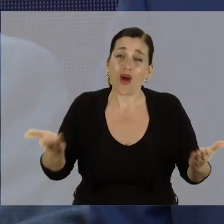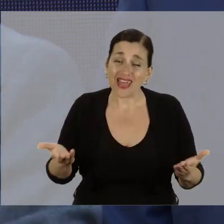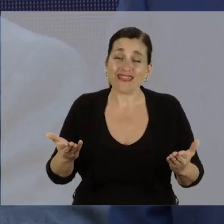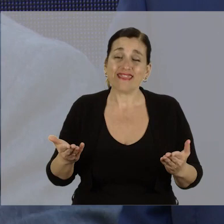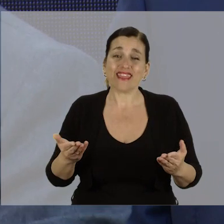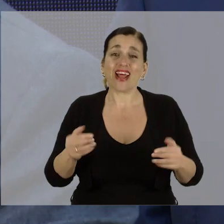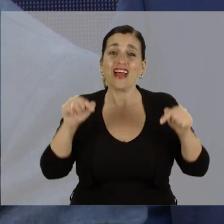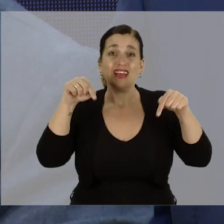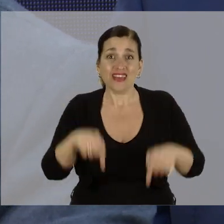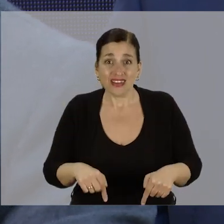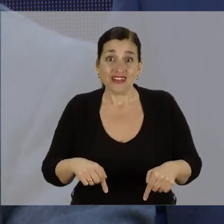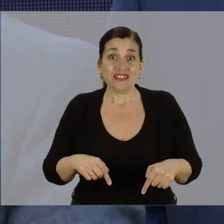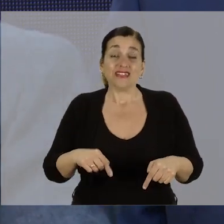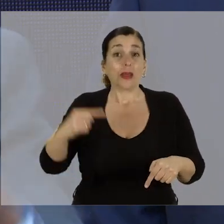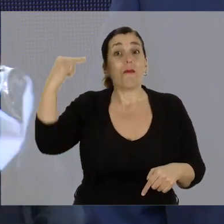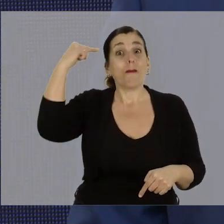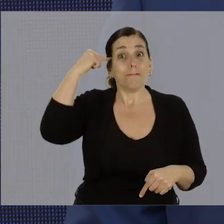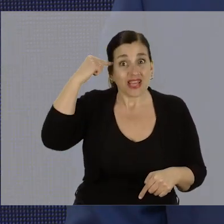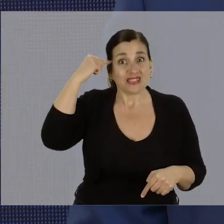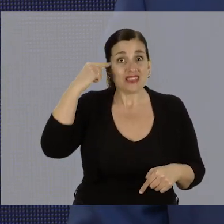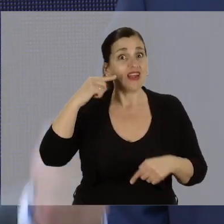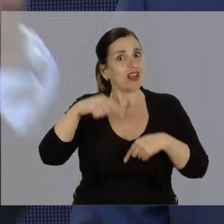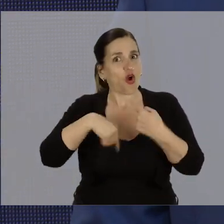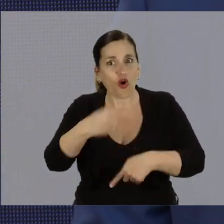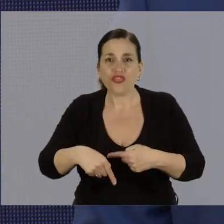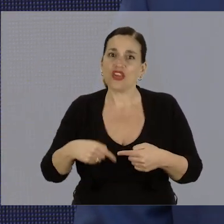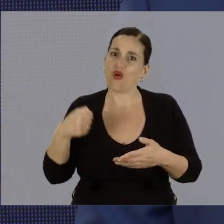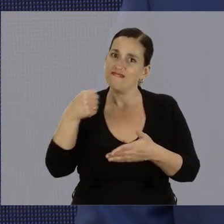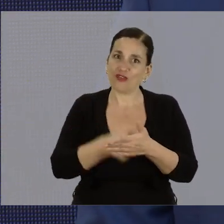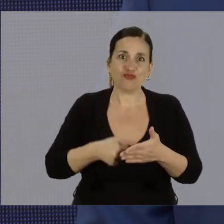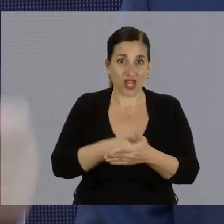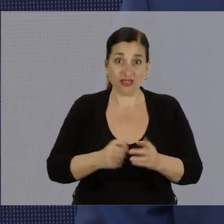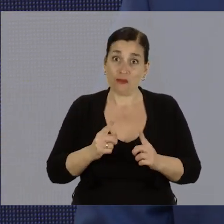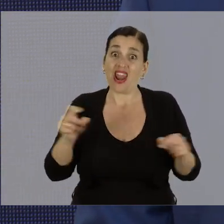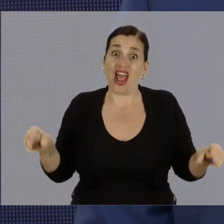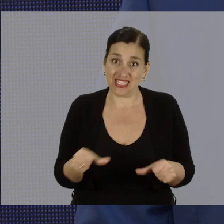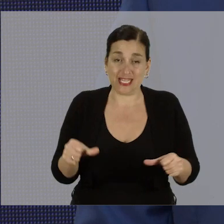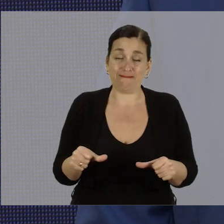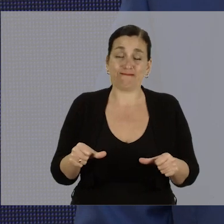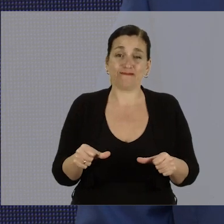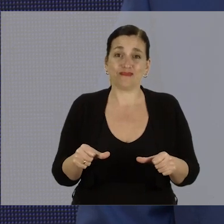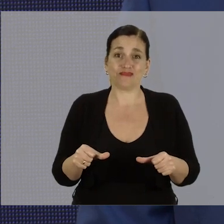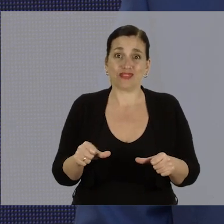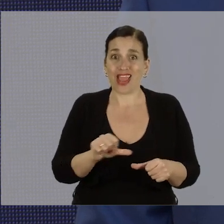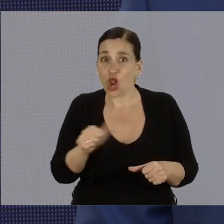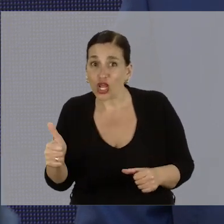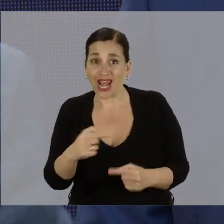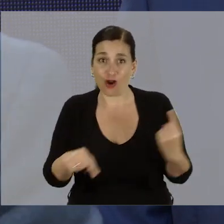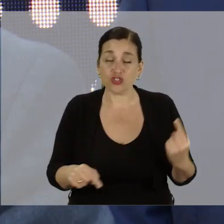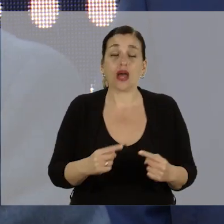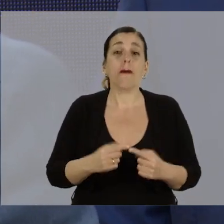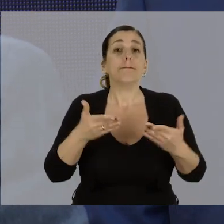reivindica muy y mucho el pensar, el pelear para después hacer. Y por eso